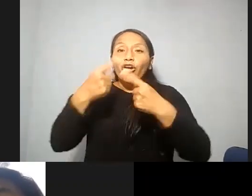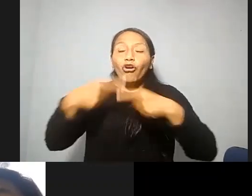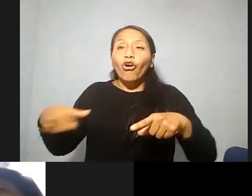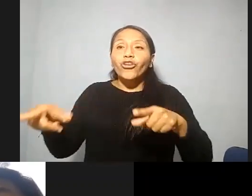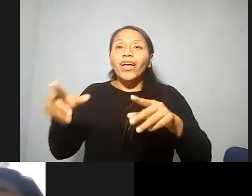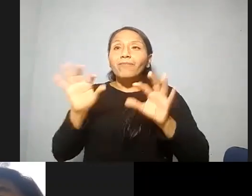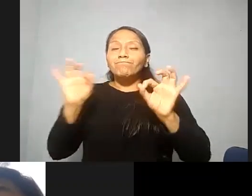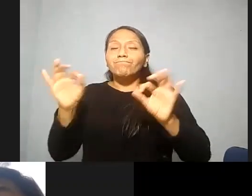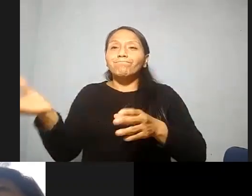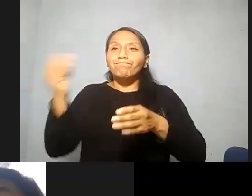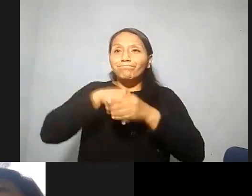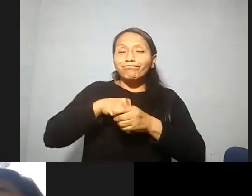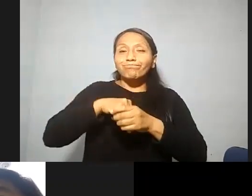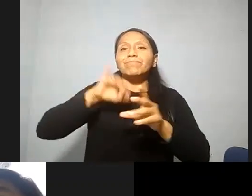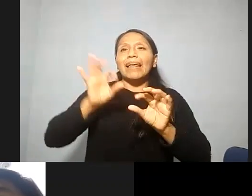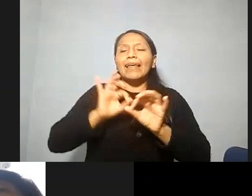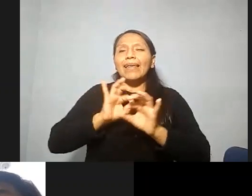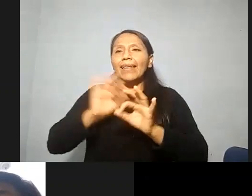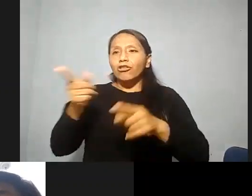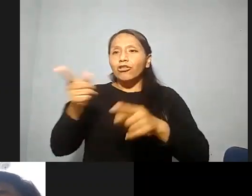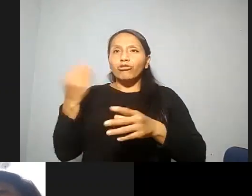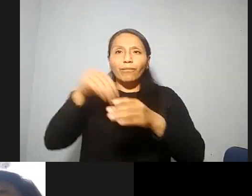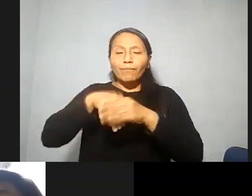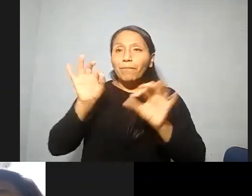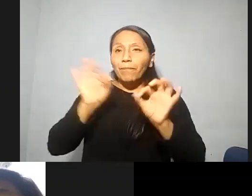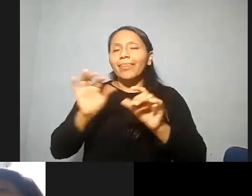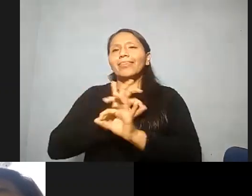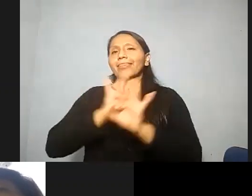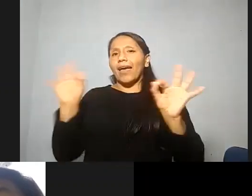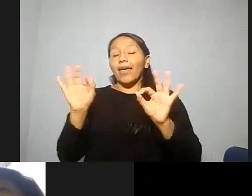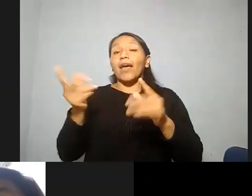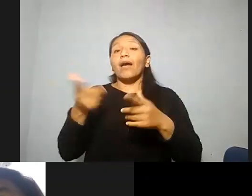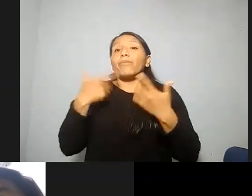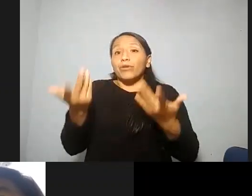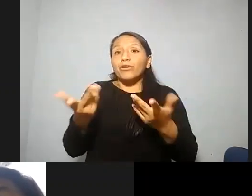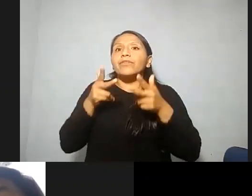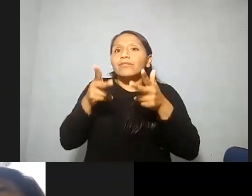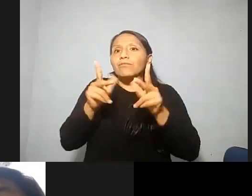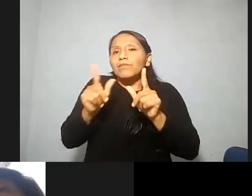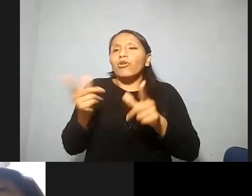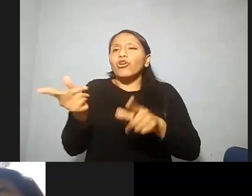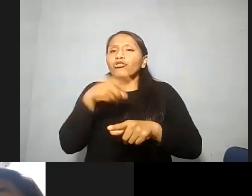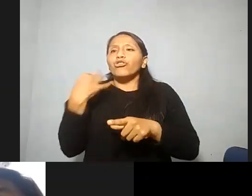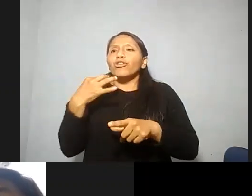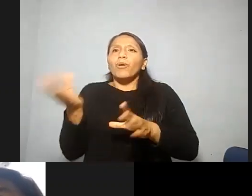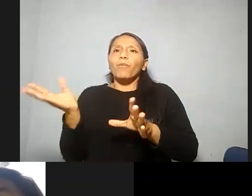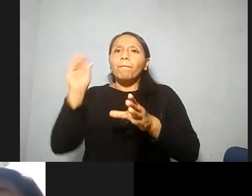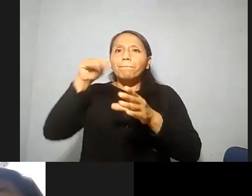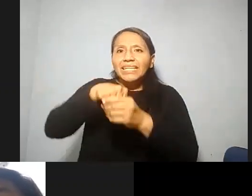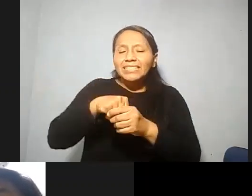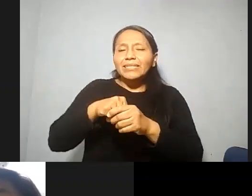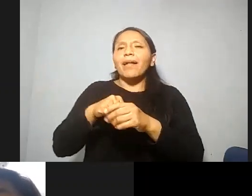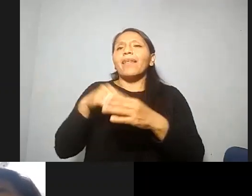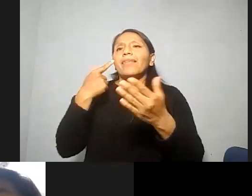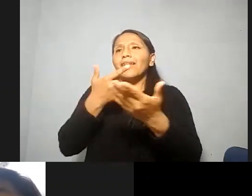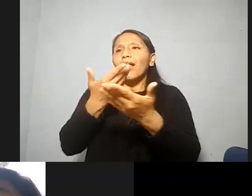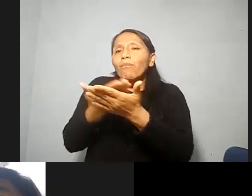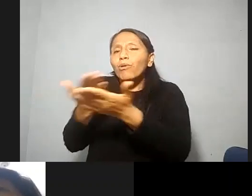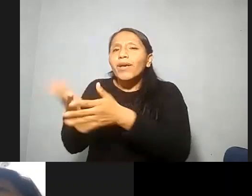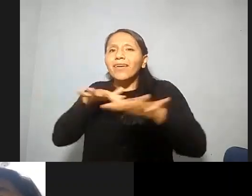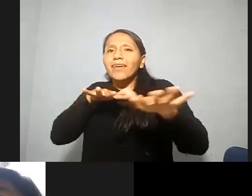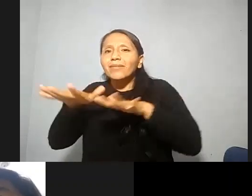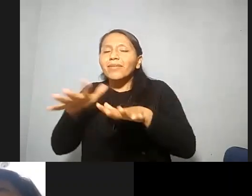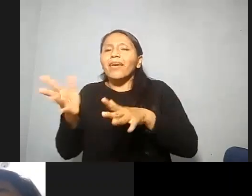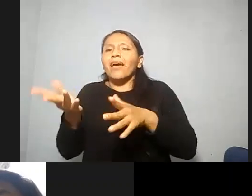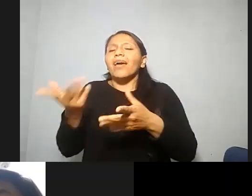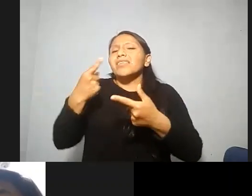nada acerca de nosotros sin nosotros, ¿sí? De que nosotros podamos participar de esta propuesta y en la definición de